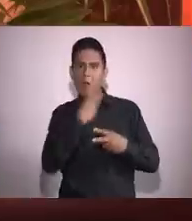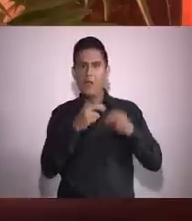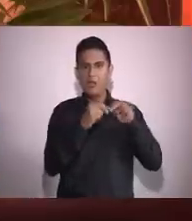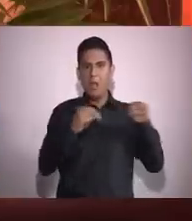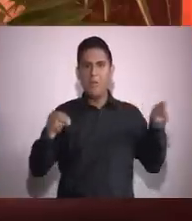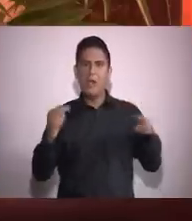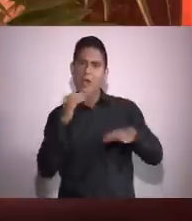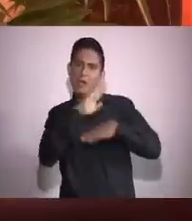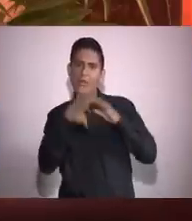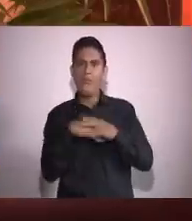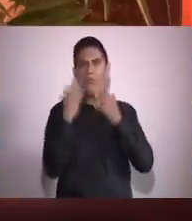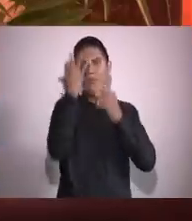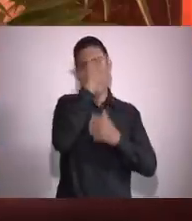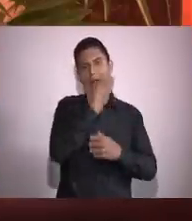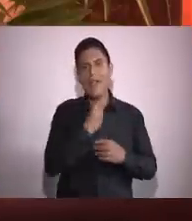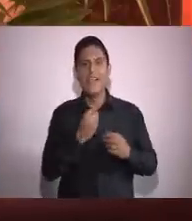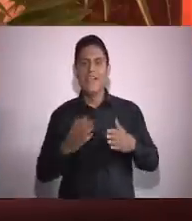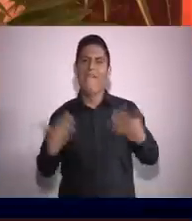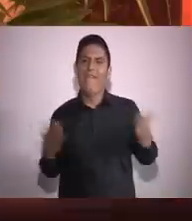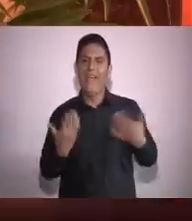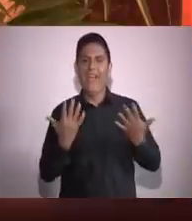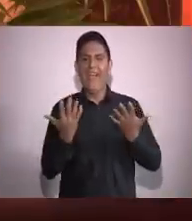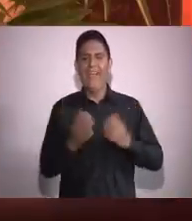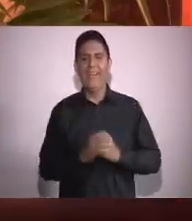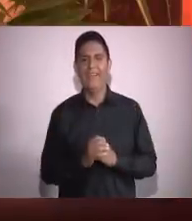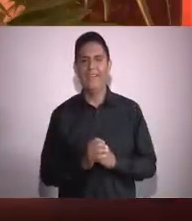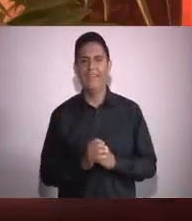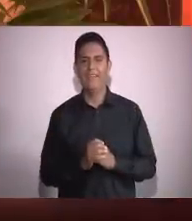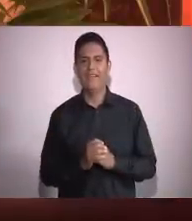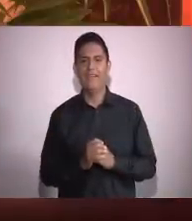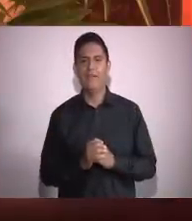una naturaleza hermosa y fascinada.